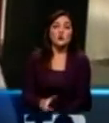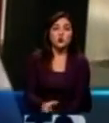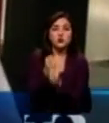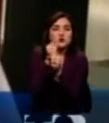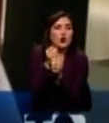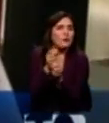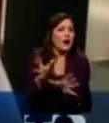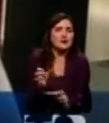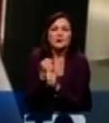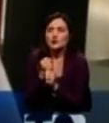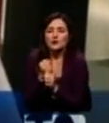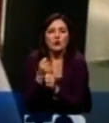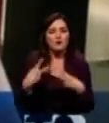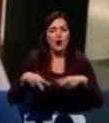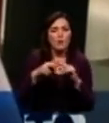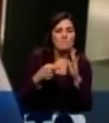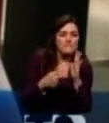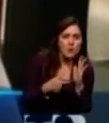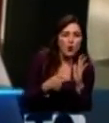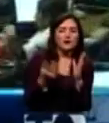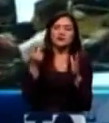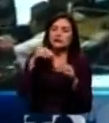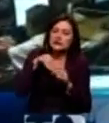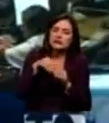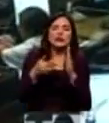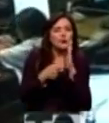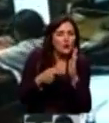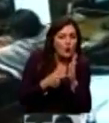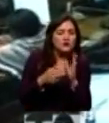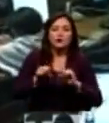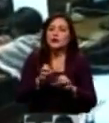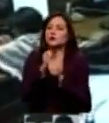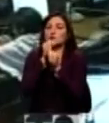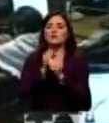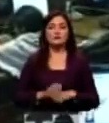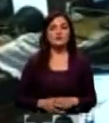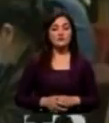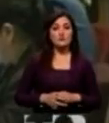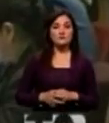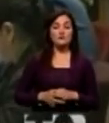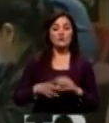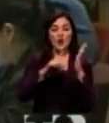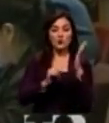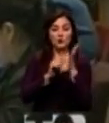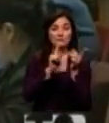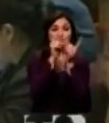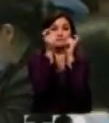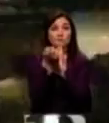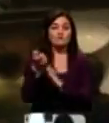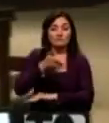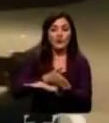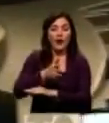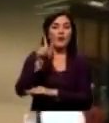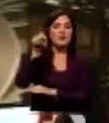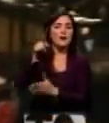algo del impuesto de valor agregado, algo del IVA. Nos explica que si quieren hacer alguna reforma tributaria, deben aprobar